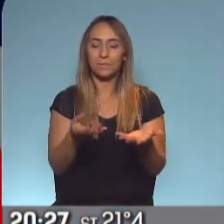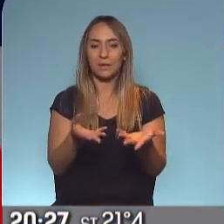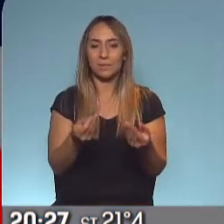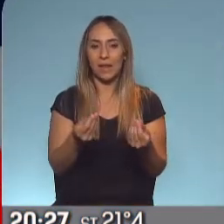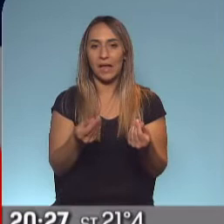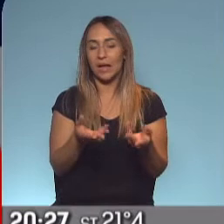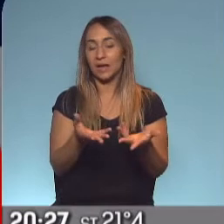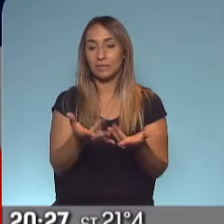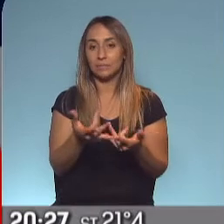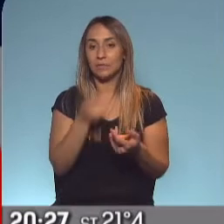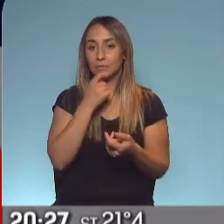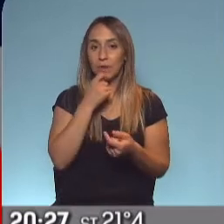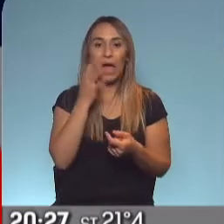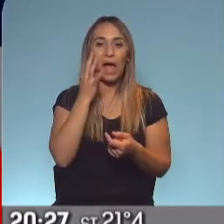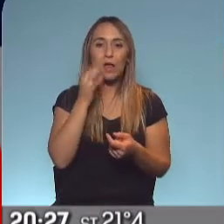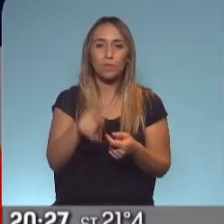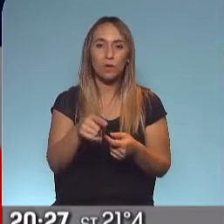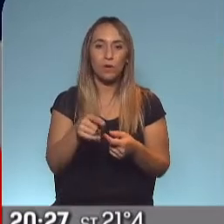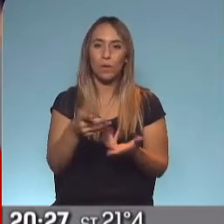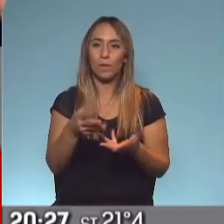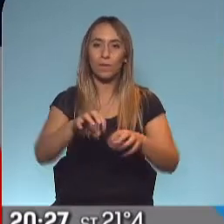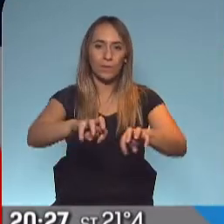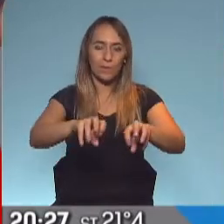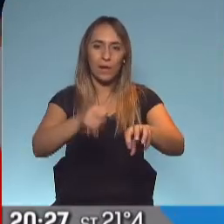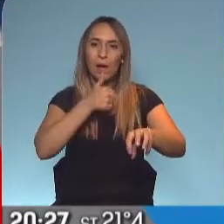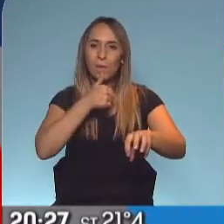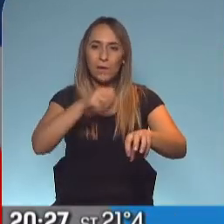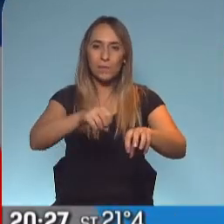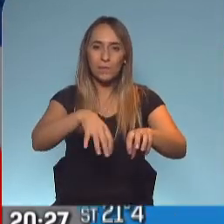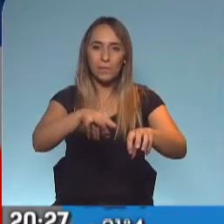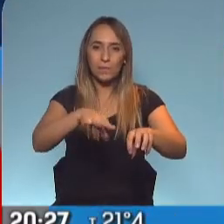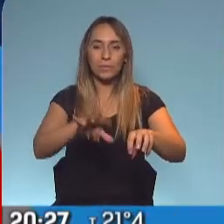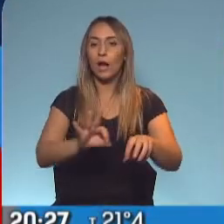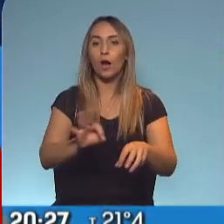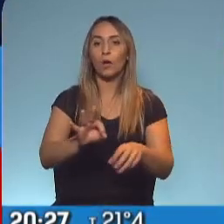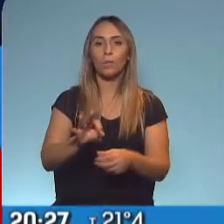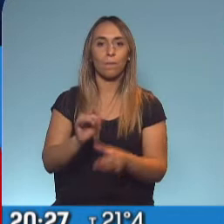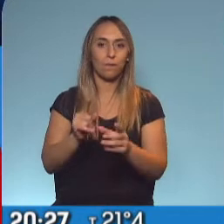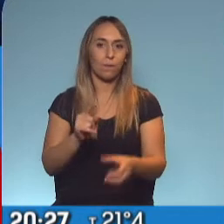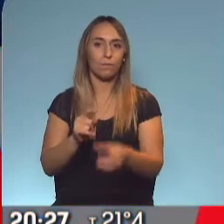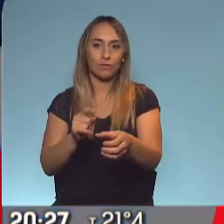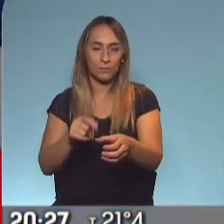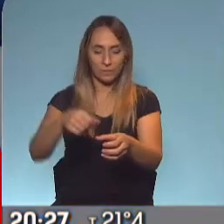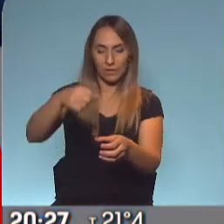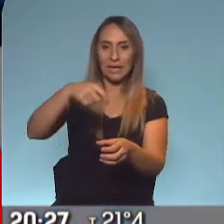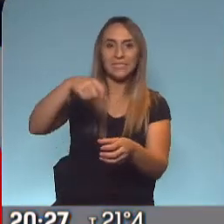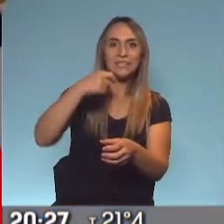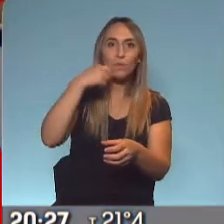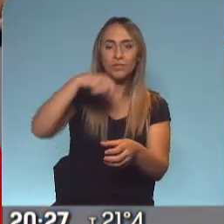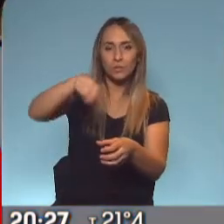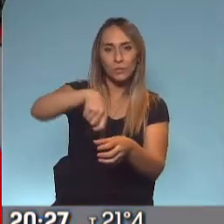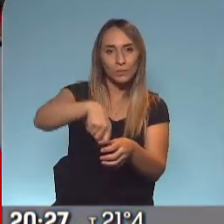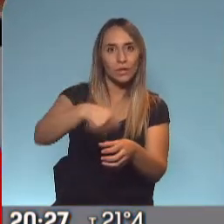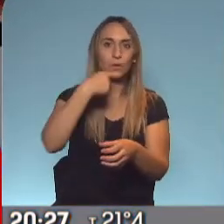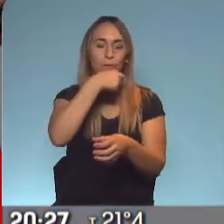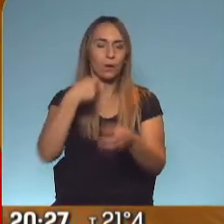para una pérdida o que administran, usan para dejar el cepillo de dientes, para cepillarse los dientes, las